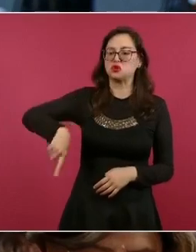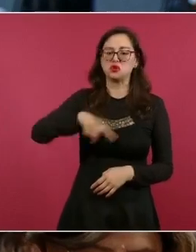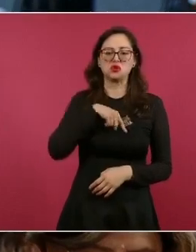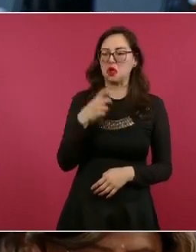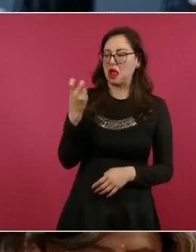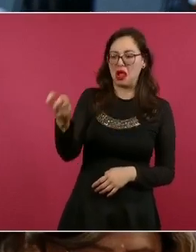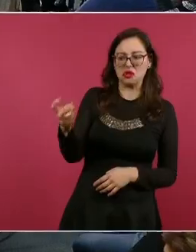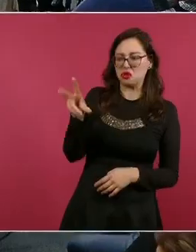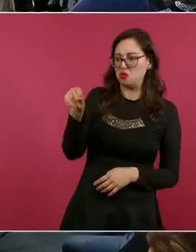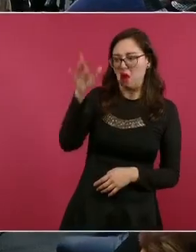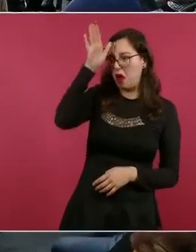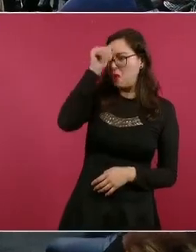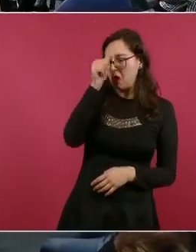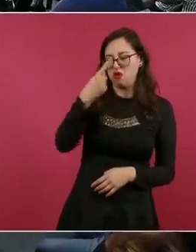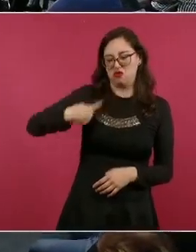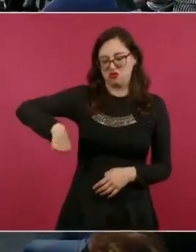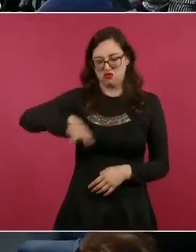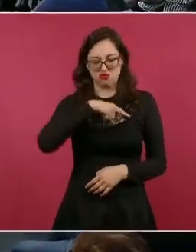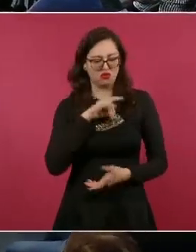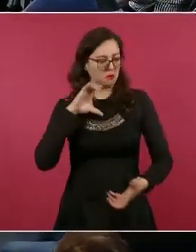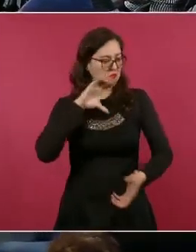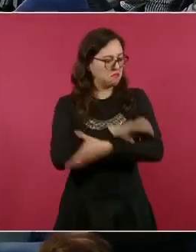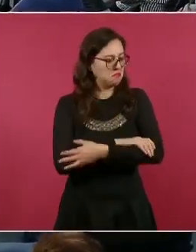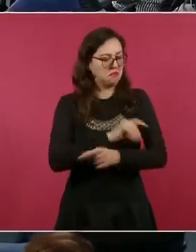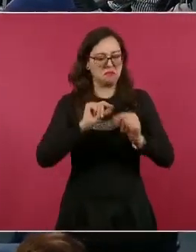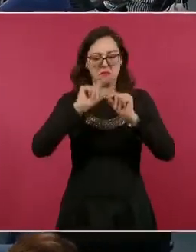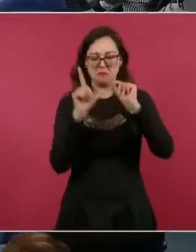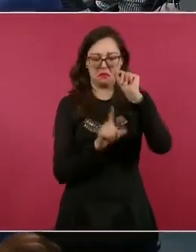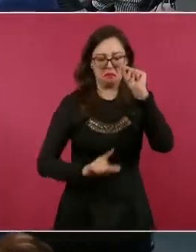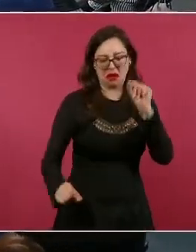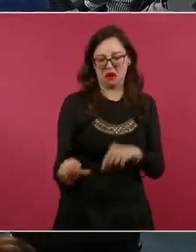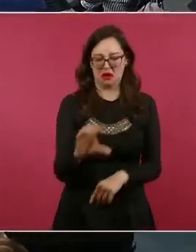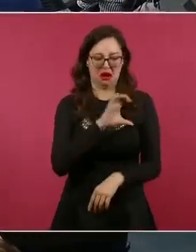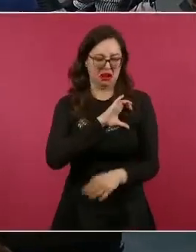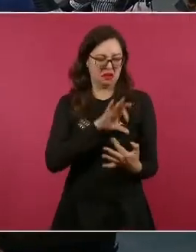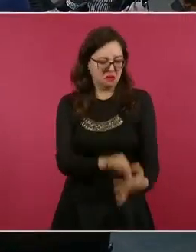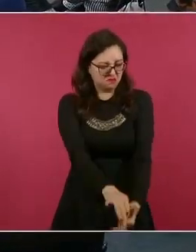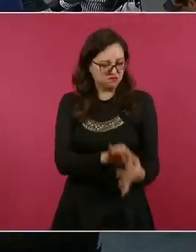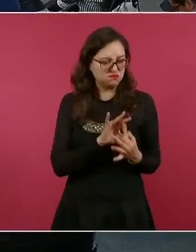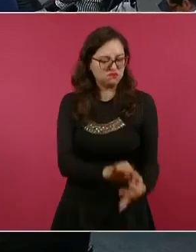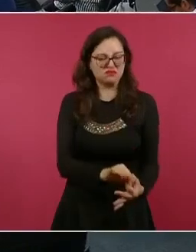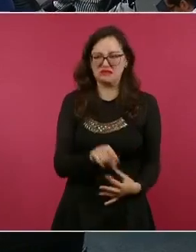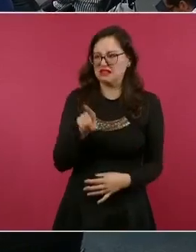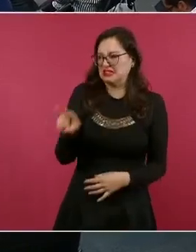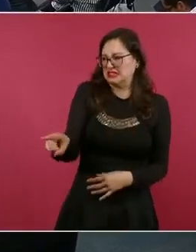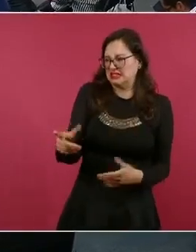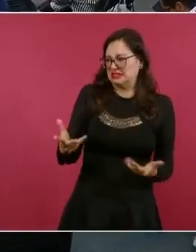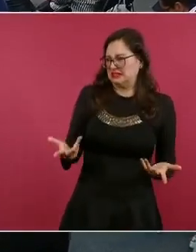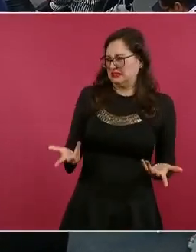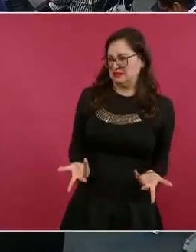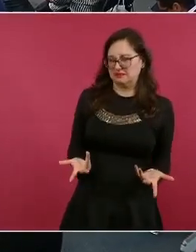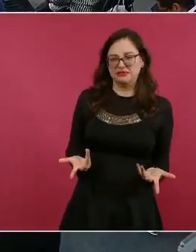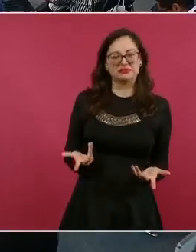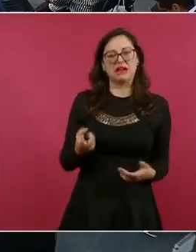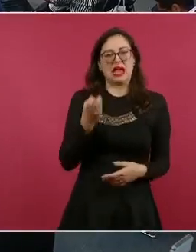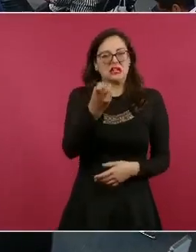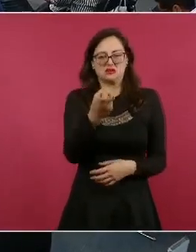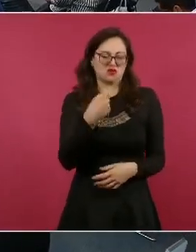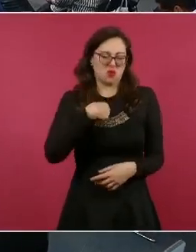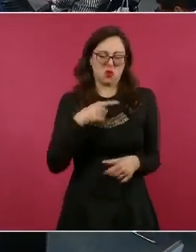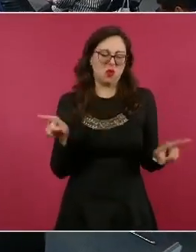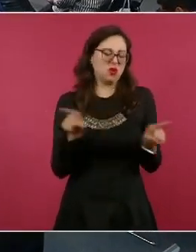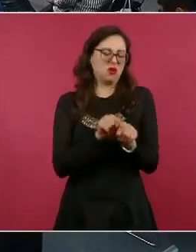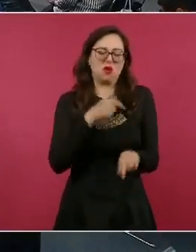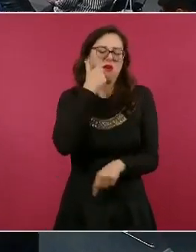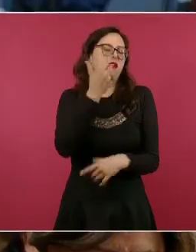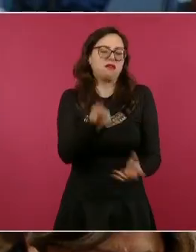somos gente patriótica, gente que queremos a nuestro país. Entonces, simplemente pues lo tenía que mencionar, simplemente por el sentimiento